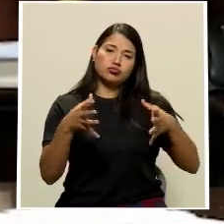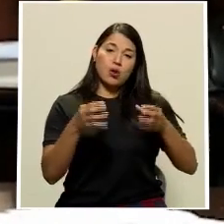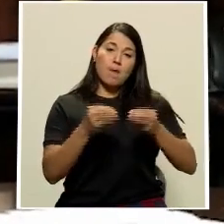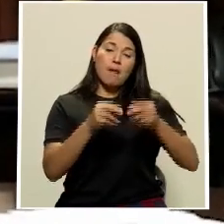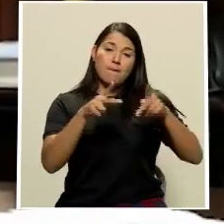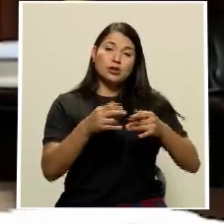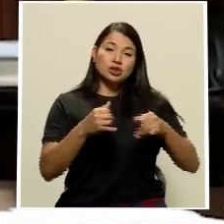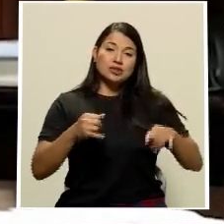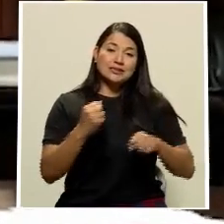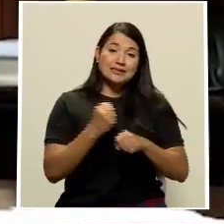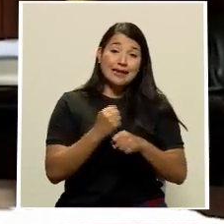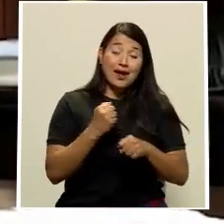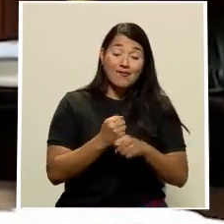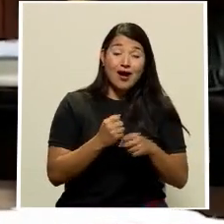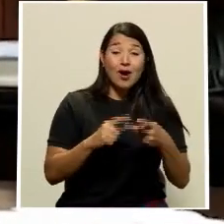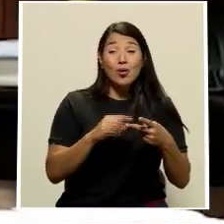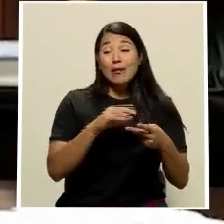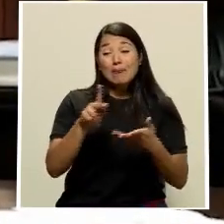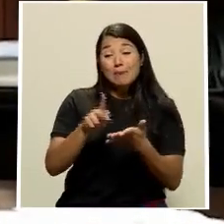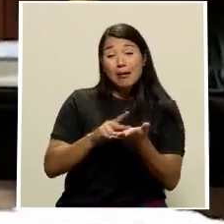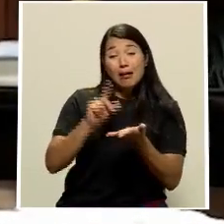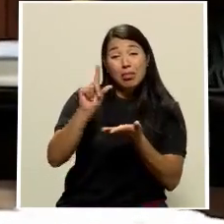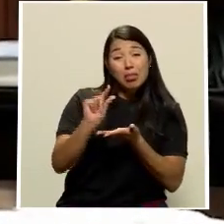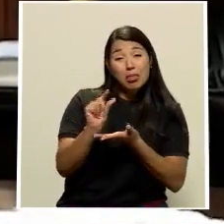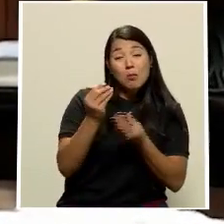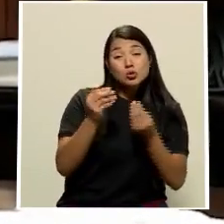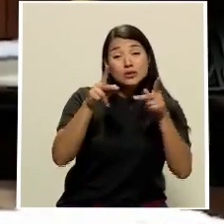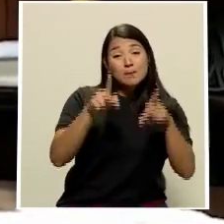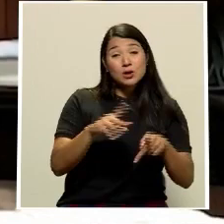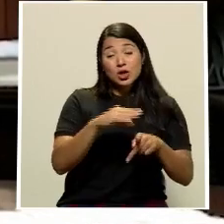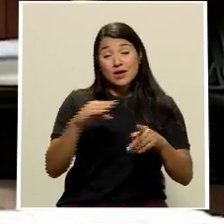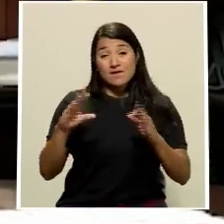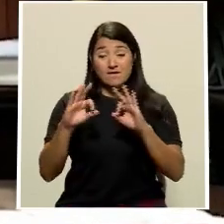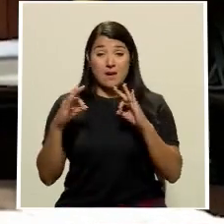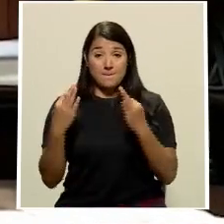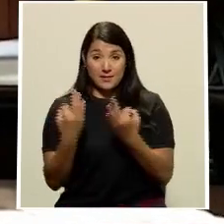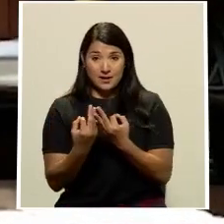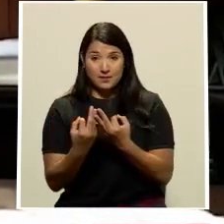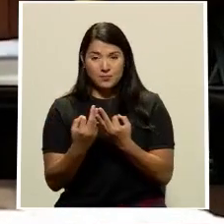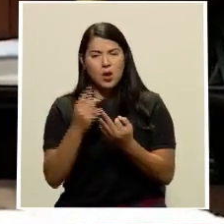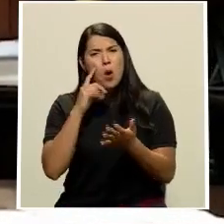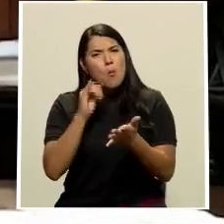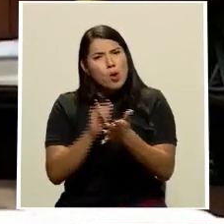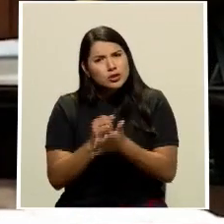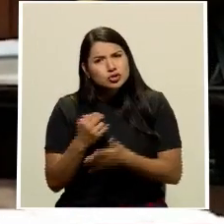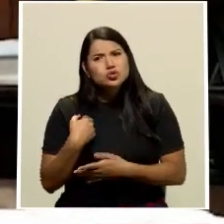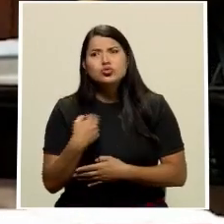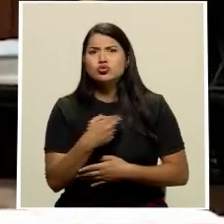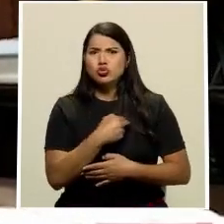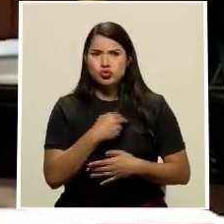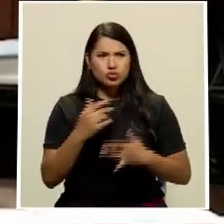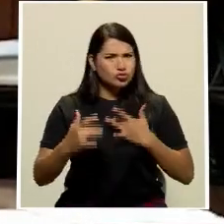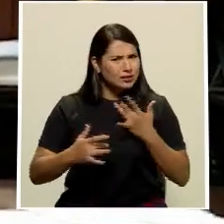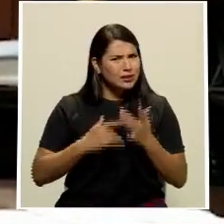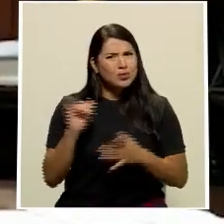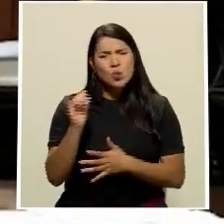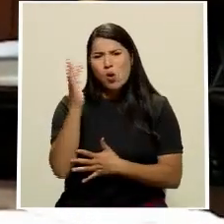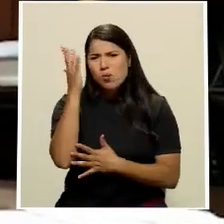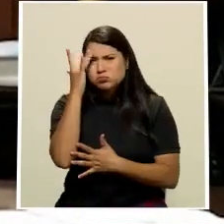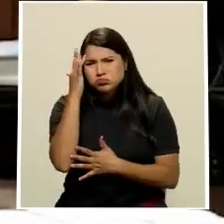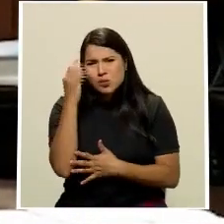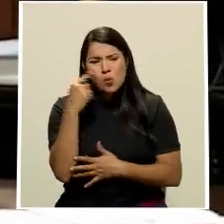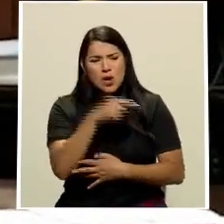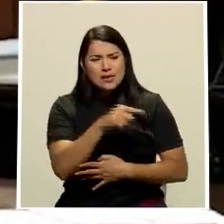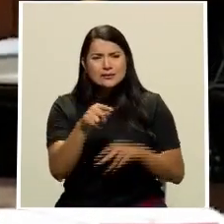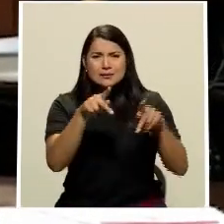lógicamente menores ingresos para muchas personas y para muchas familias. Por eso compartimos la angustia de todas aquellas personas que han perdido